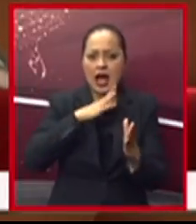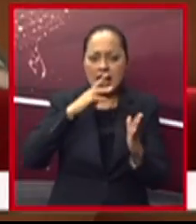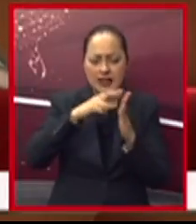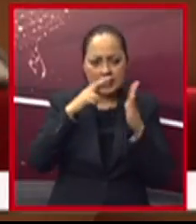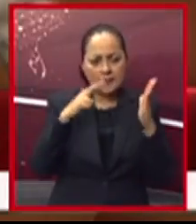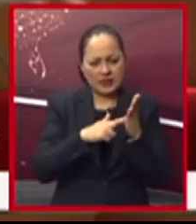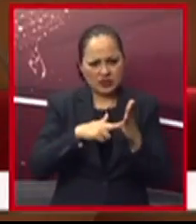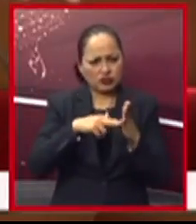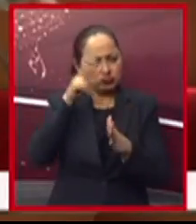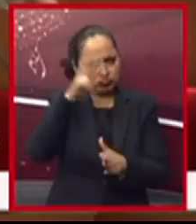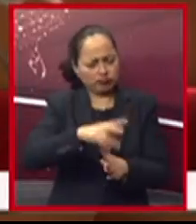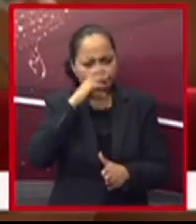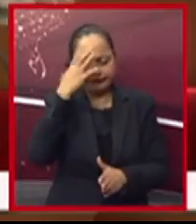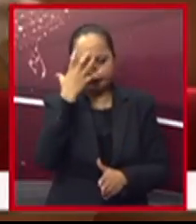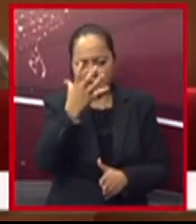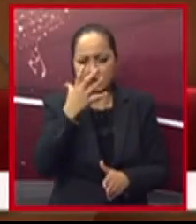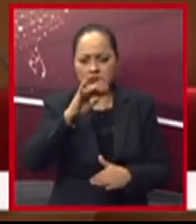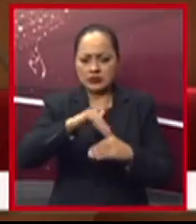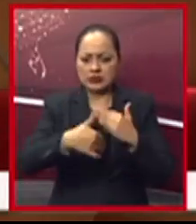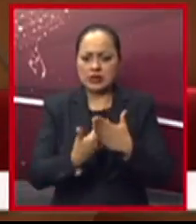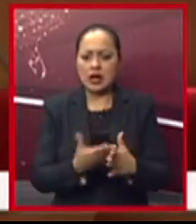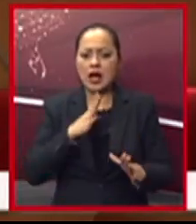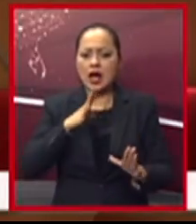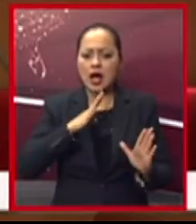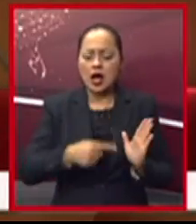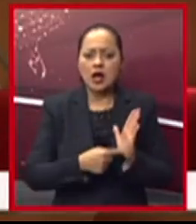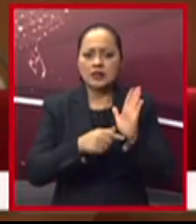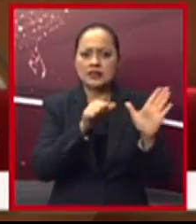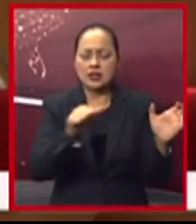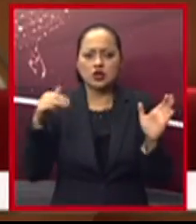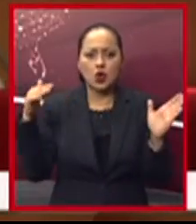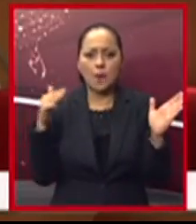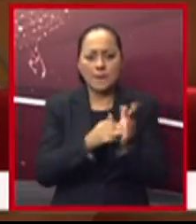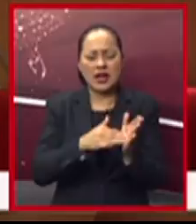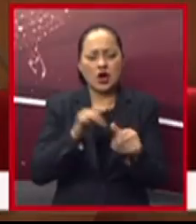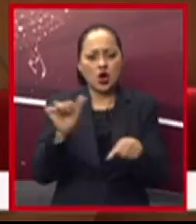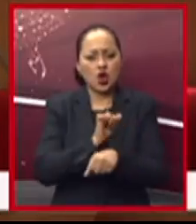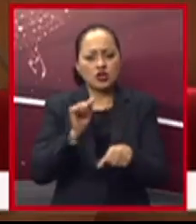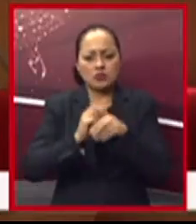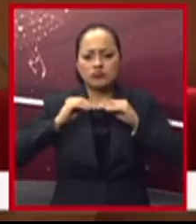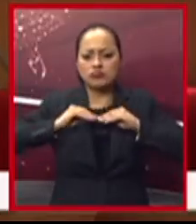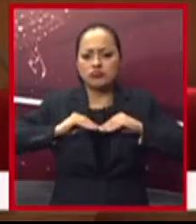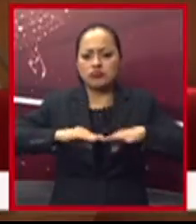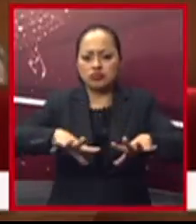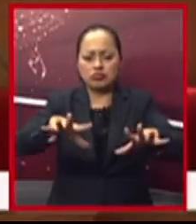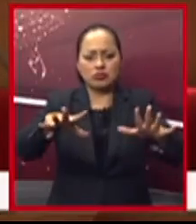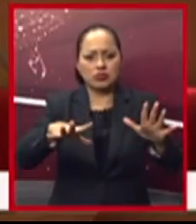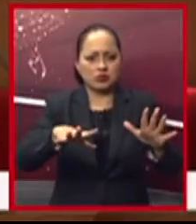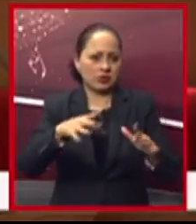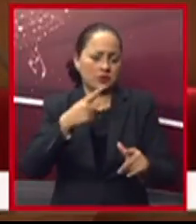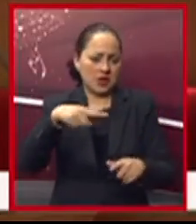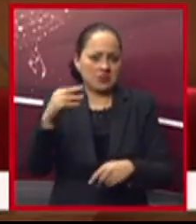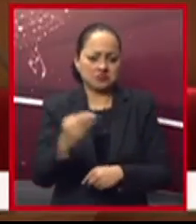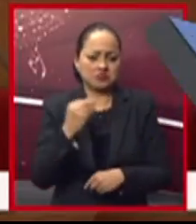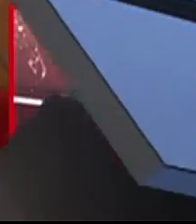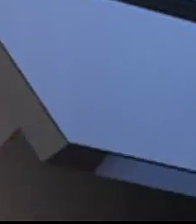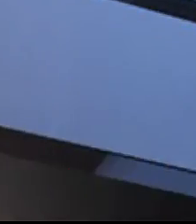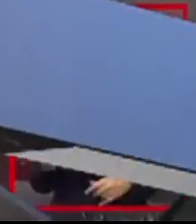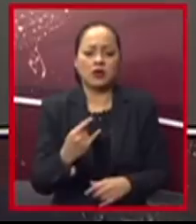de verificación, y de la noche a la mañana se arrojaron 600,000 vehículos adicionales a la circulación.